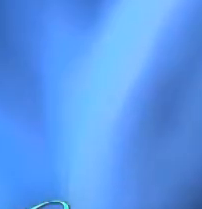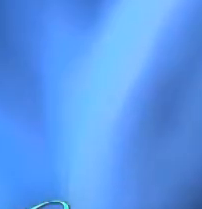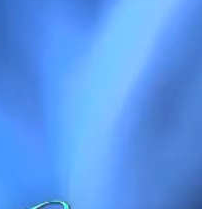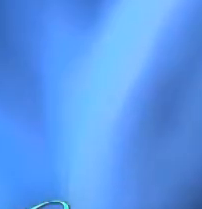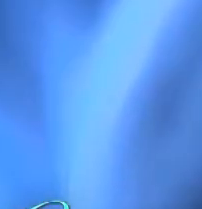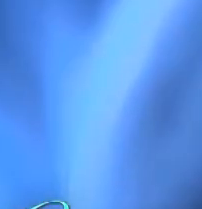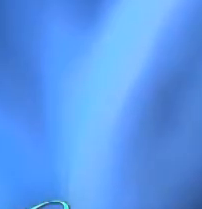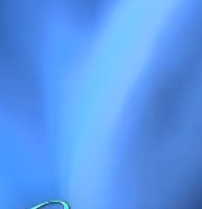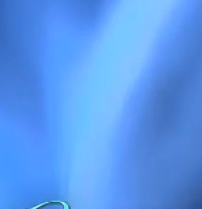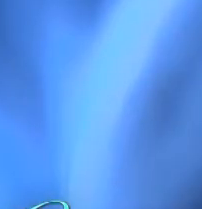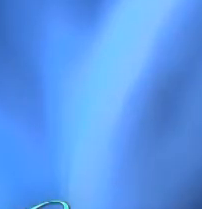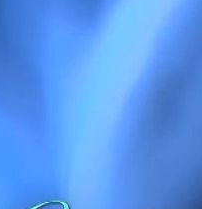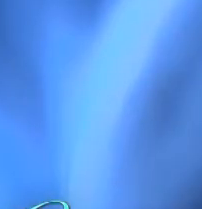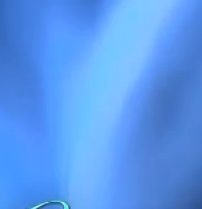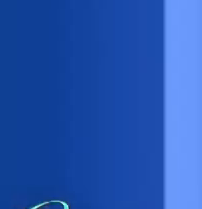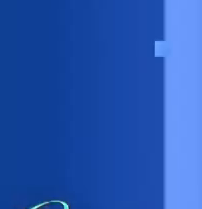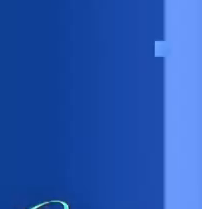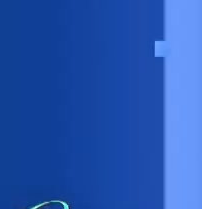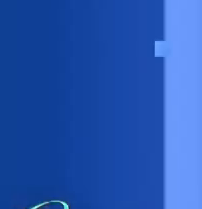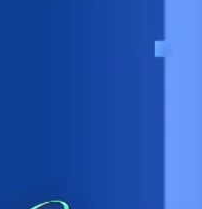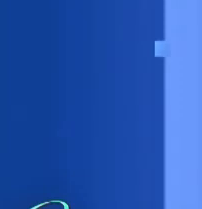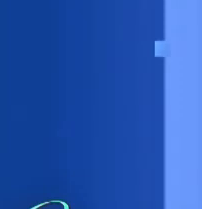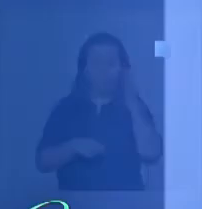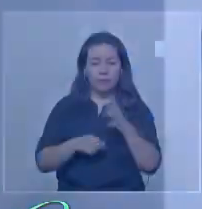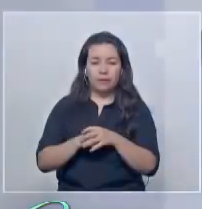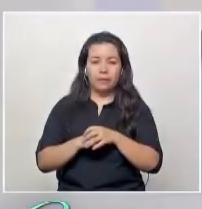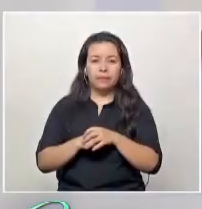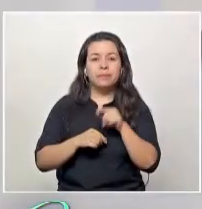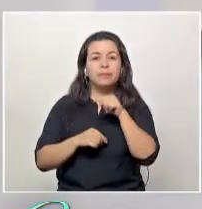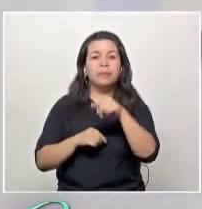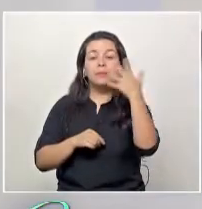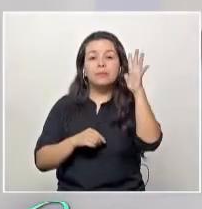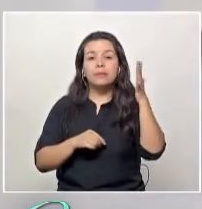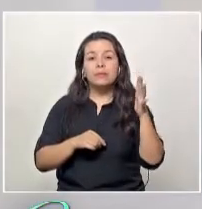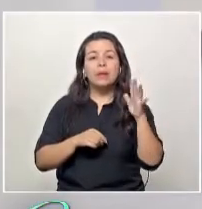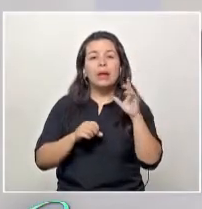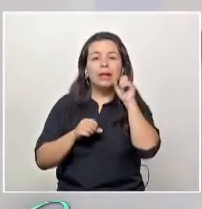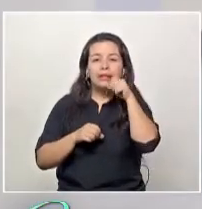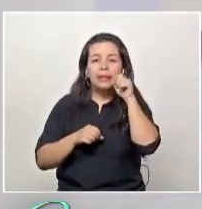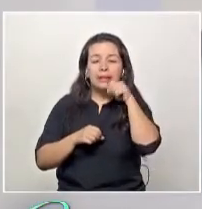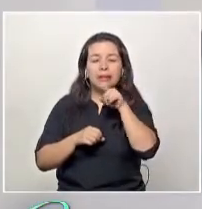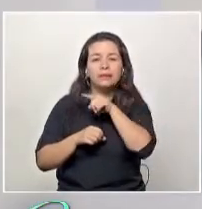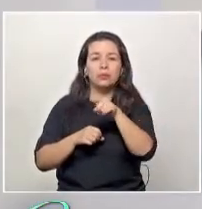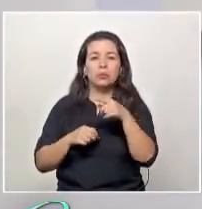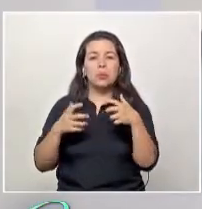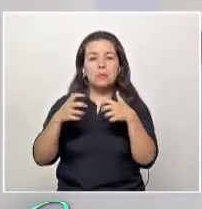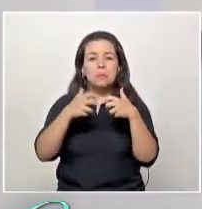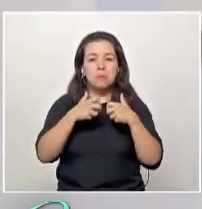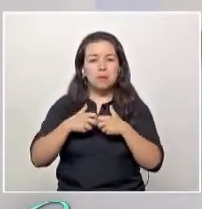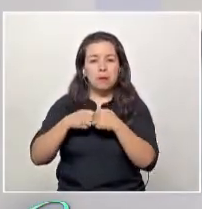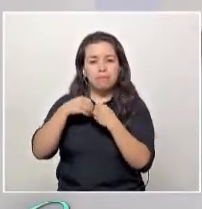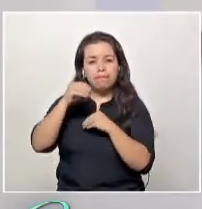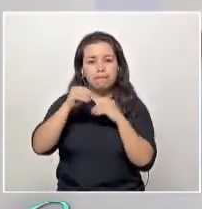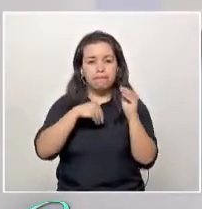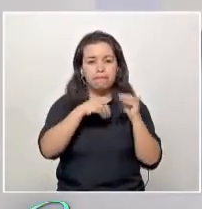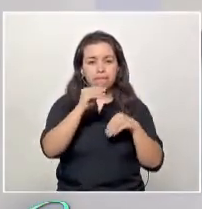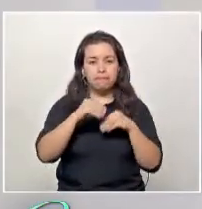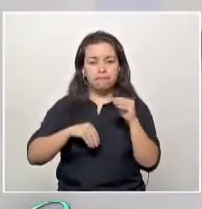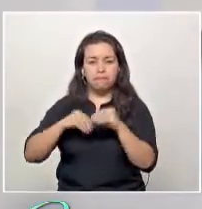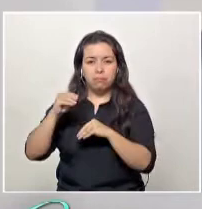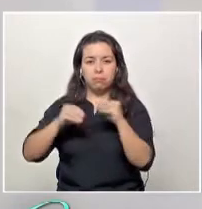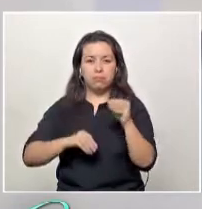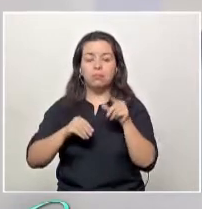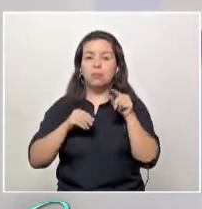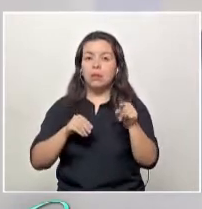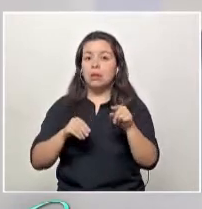espinal, esto que se ve ahí amarillo, eso que veían como zapote son los cartílagos. Y entonces